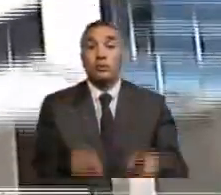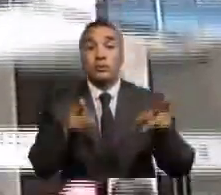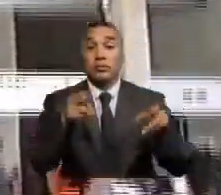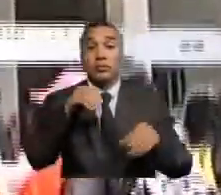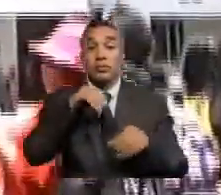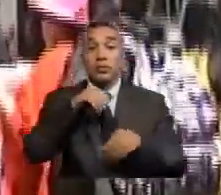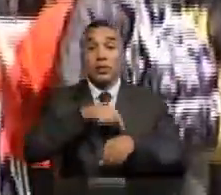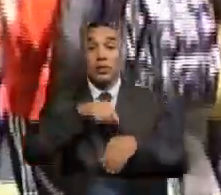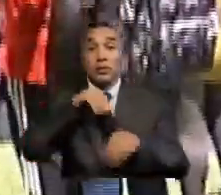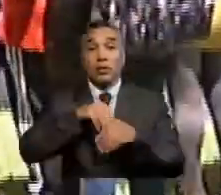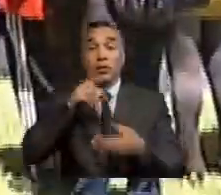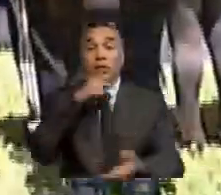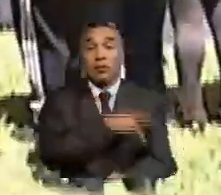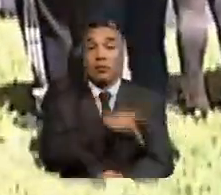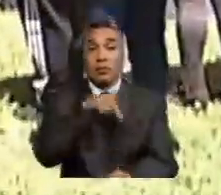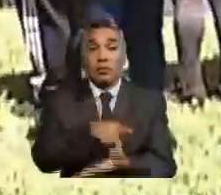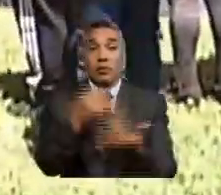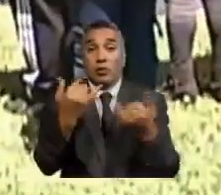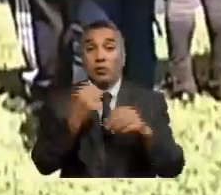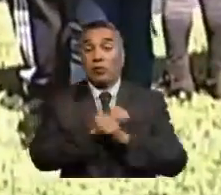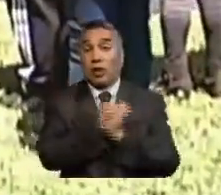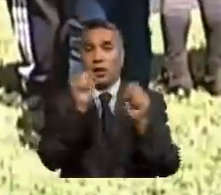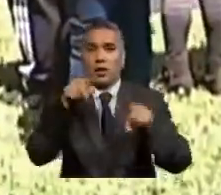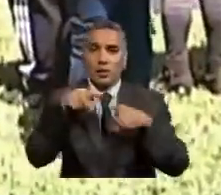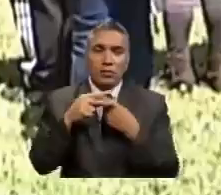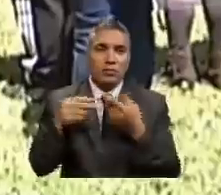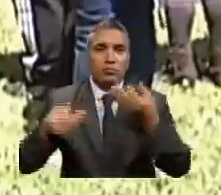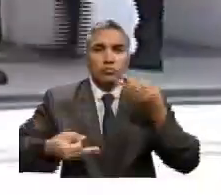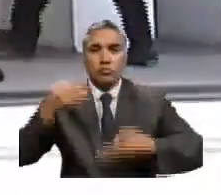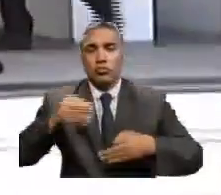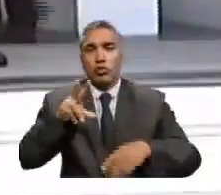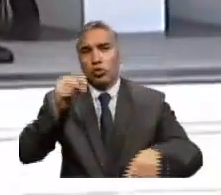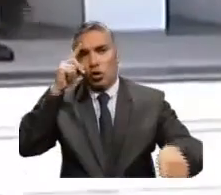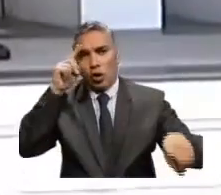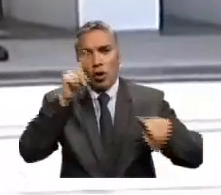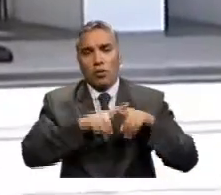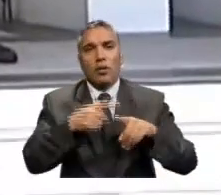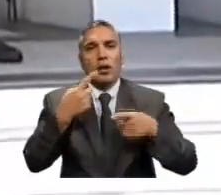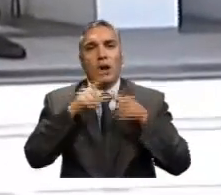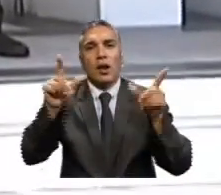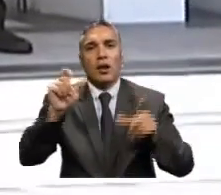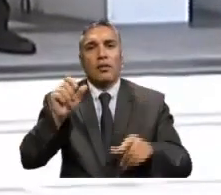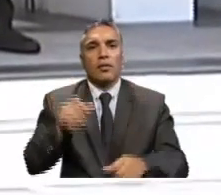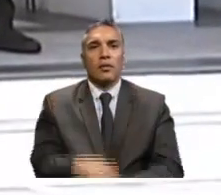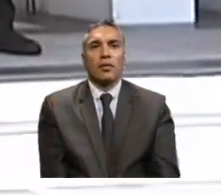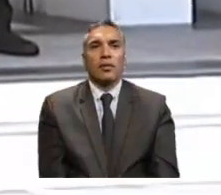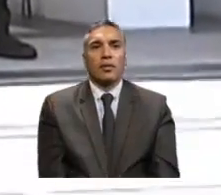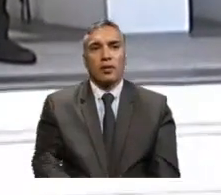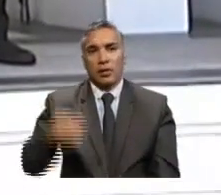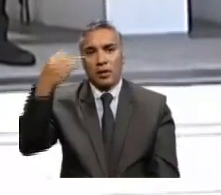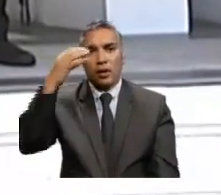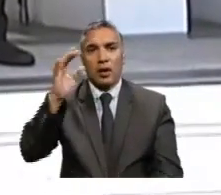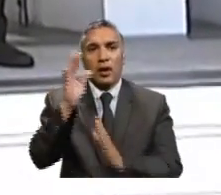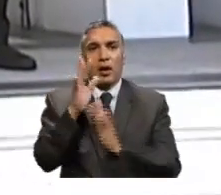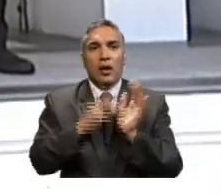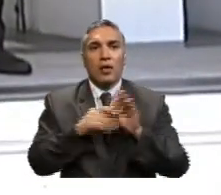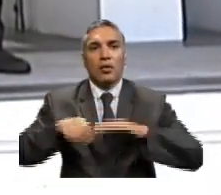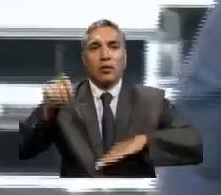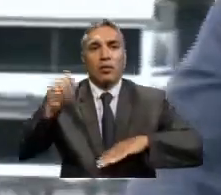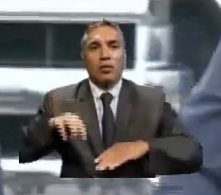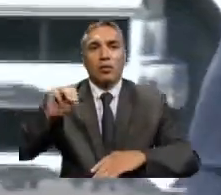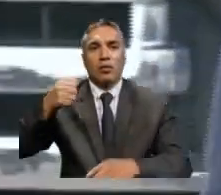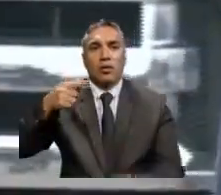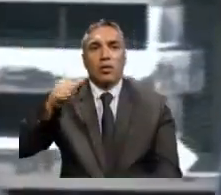Corte Provincial de Pichincha, desde esta mañana se desarrolla la audiencia de apelación de habeas corpus, otorgada a Glass en abril por el juez de Manglar